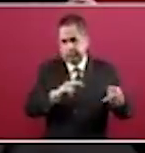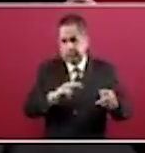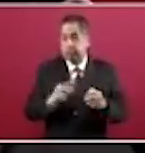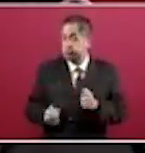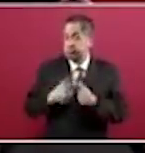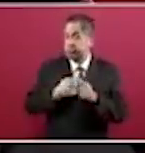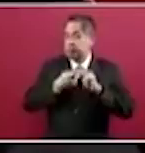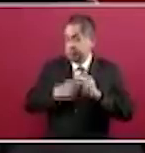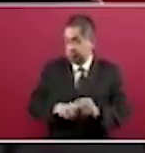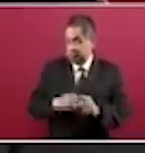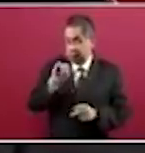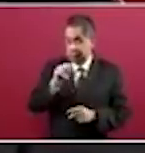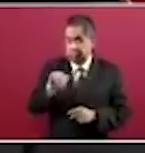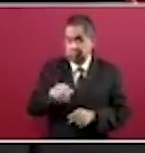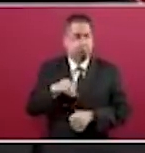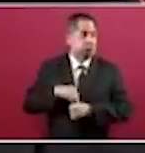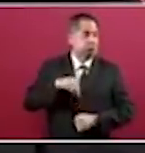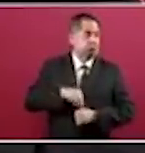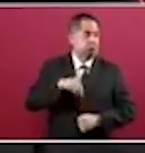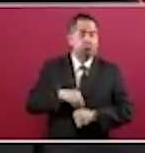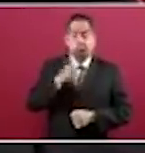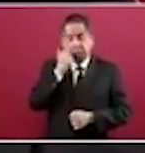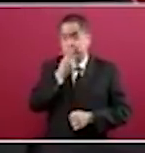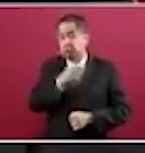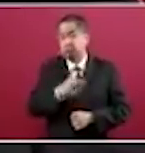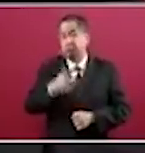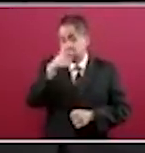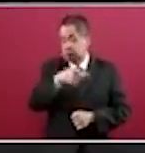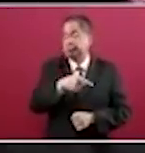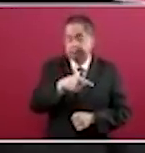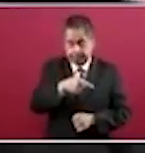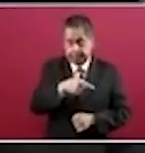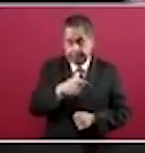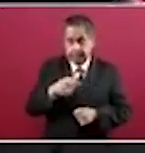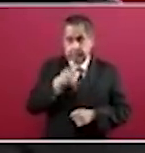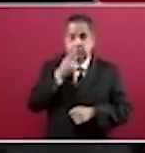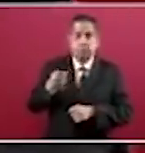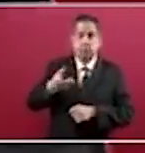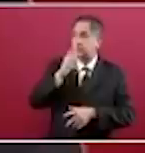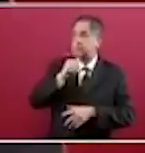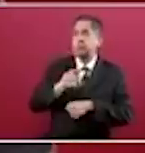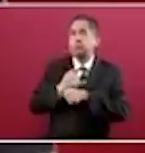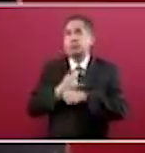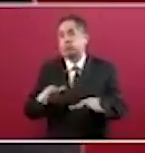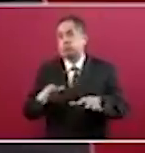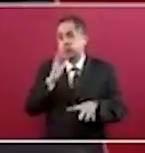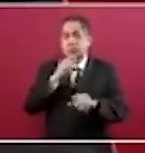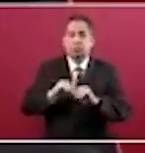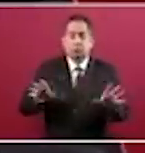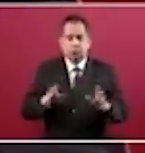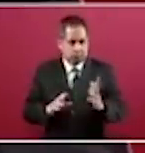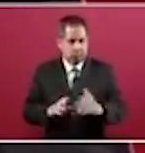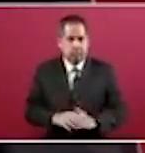pero inicialmente sostuvo que era información que no podía